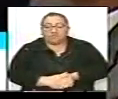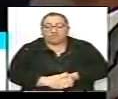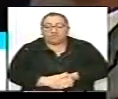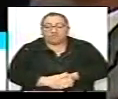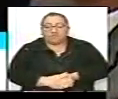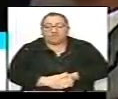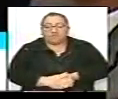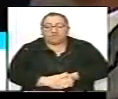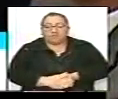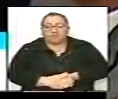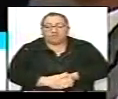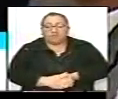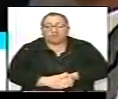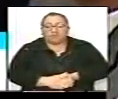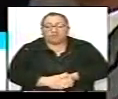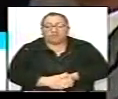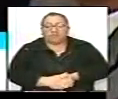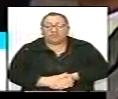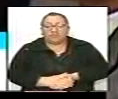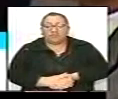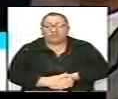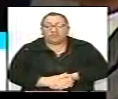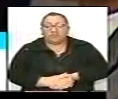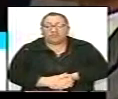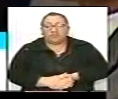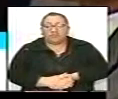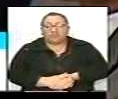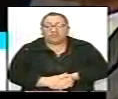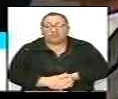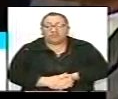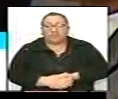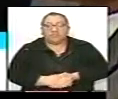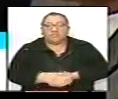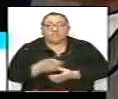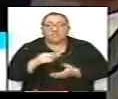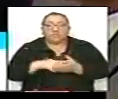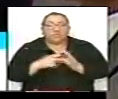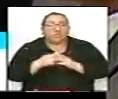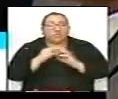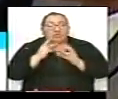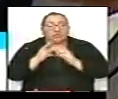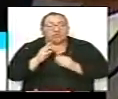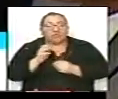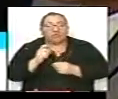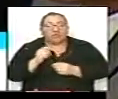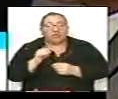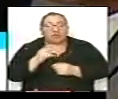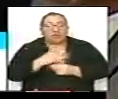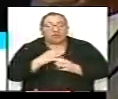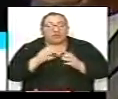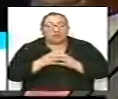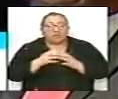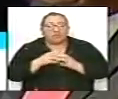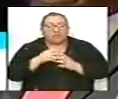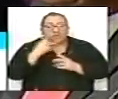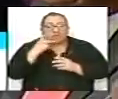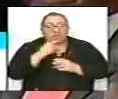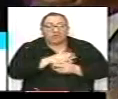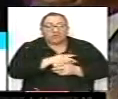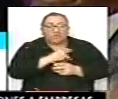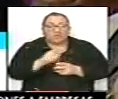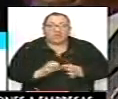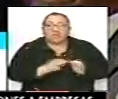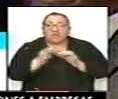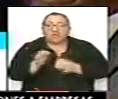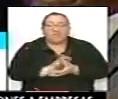puede hacer con el WhatsApp de la boutique o lo que fuera. Sin necesidad de trasladarse a